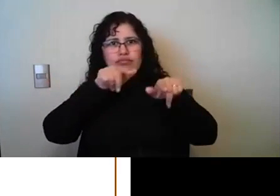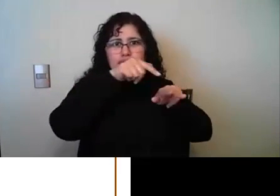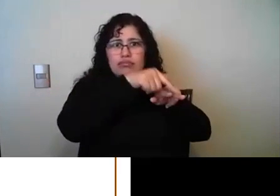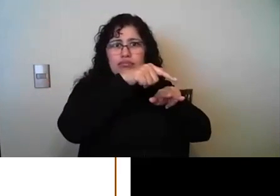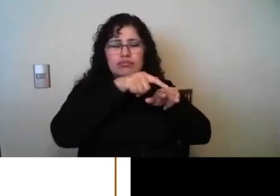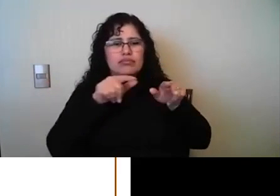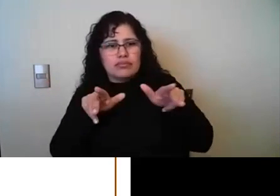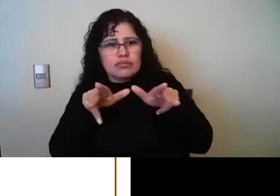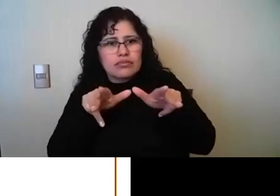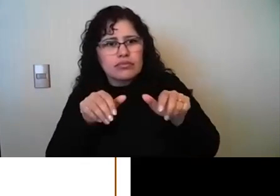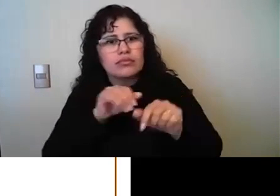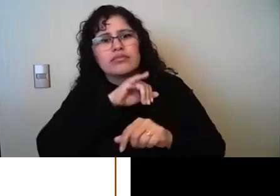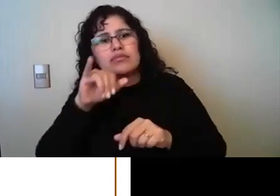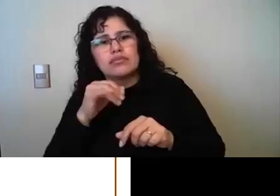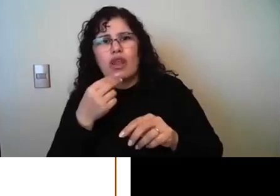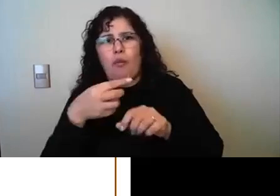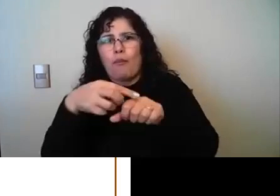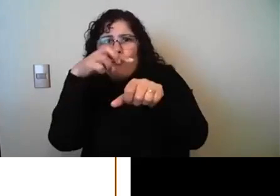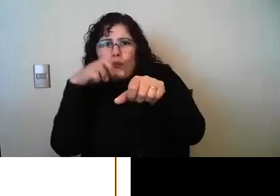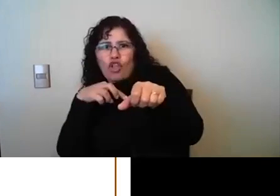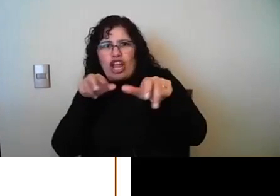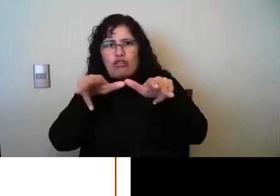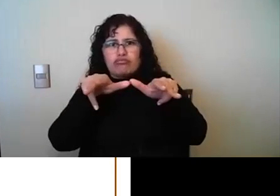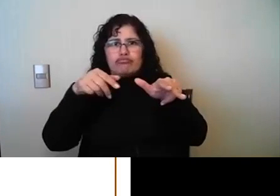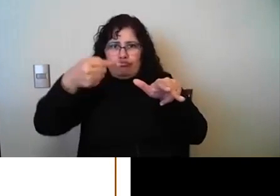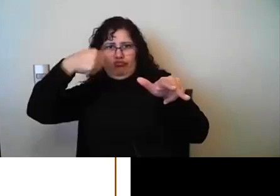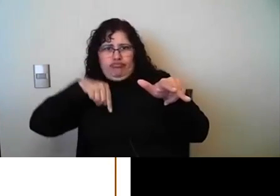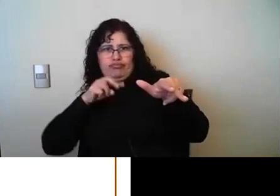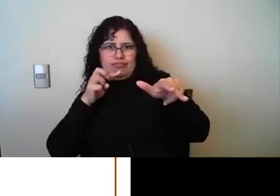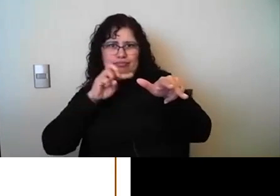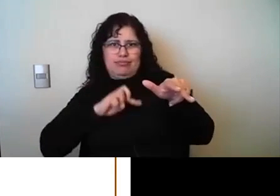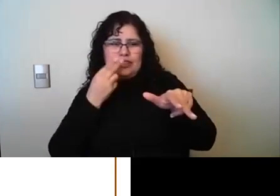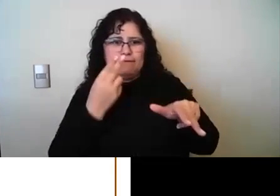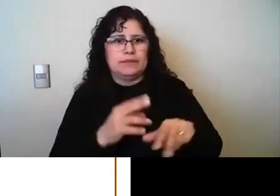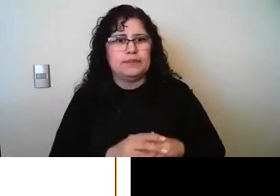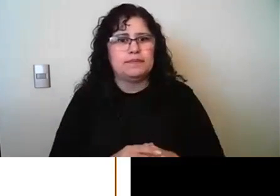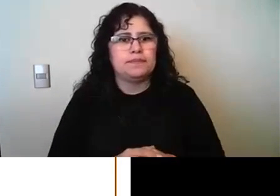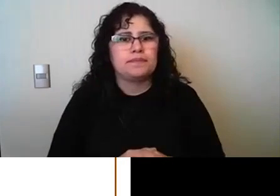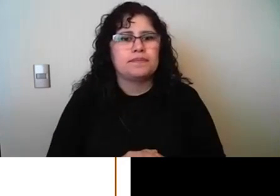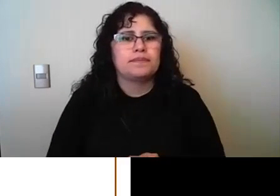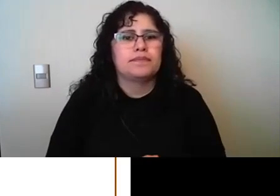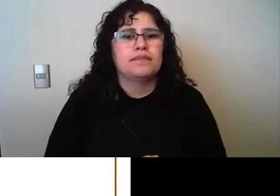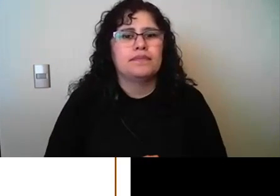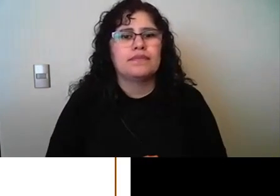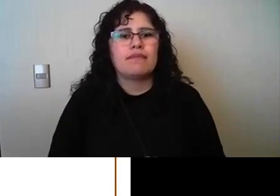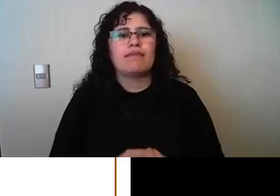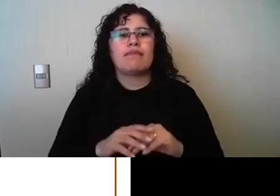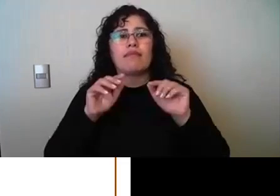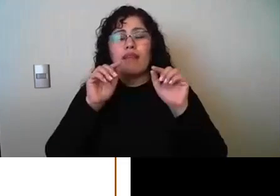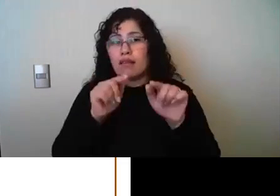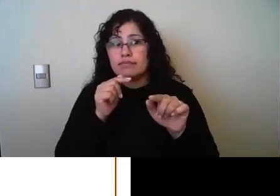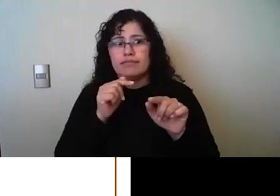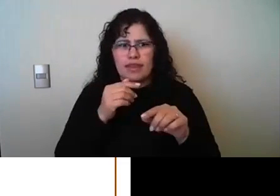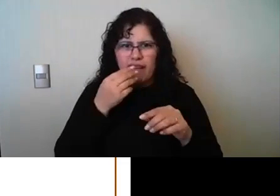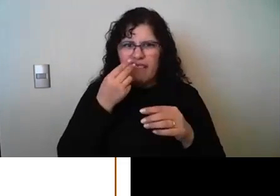cuerno posterior o dorsal. Si se fijan, está subdividido